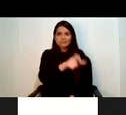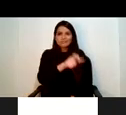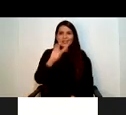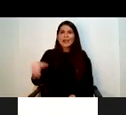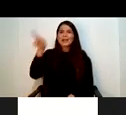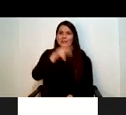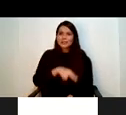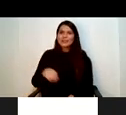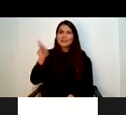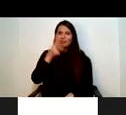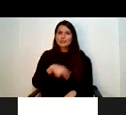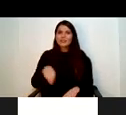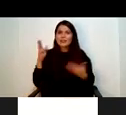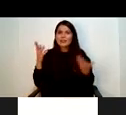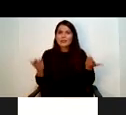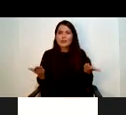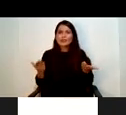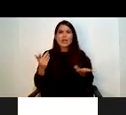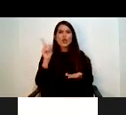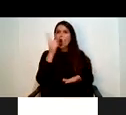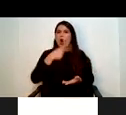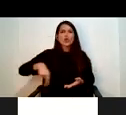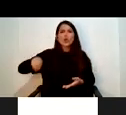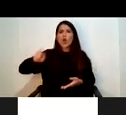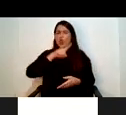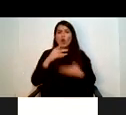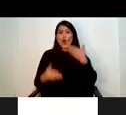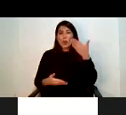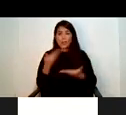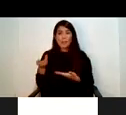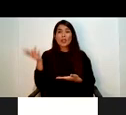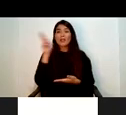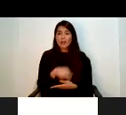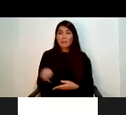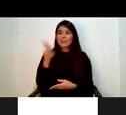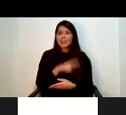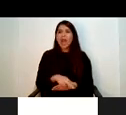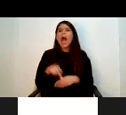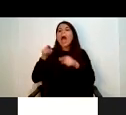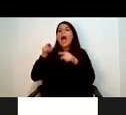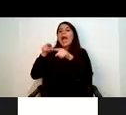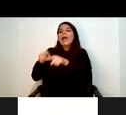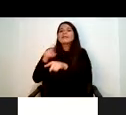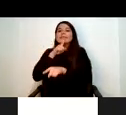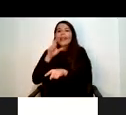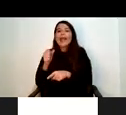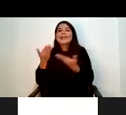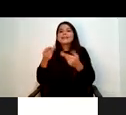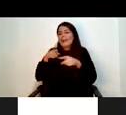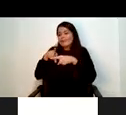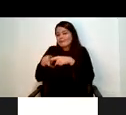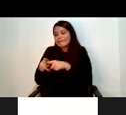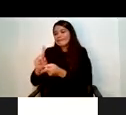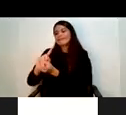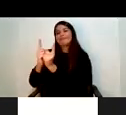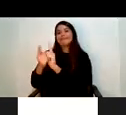tanto, no todos los comportamientos estereotipados va a ser necesario intervenir. Y a eso